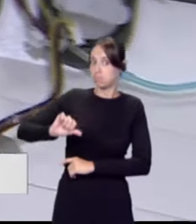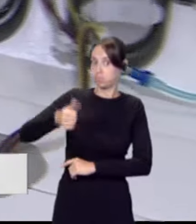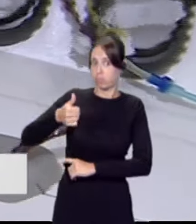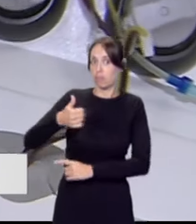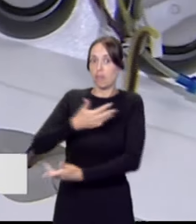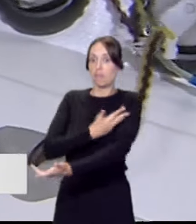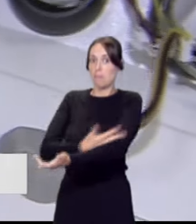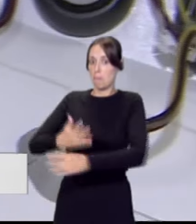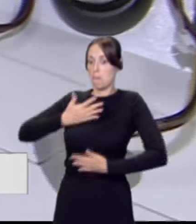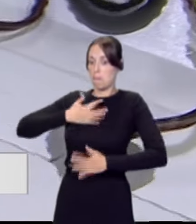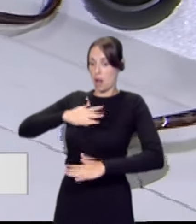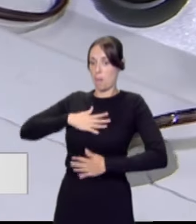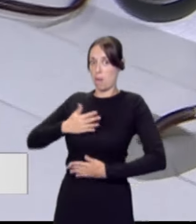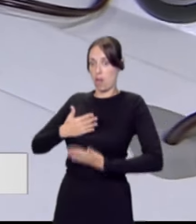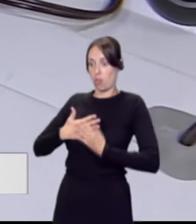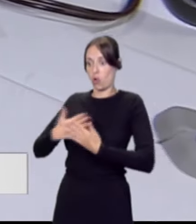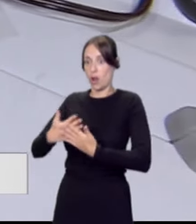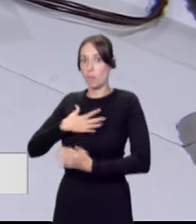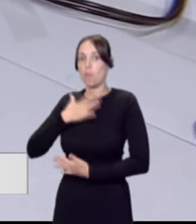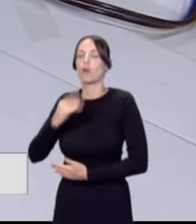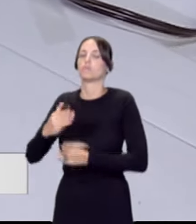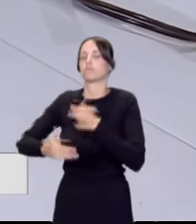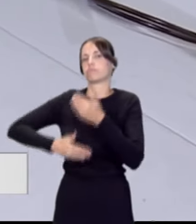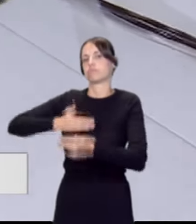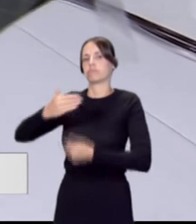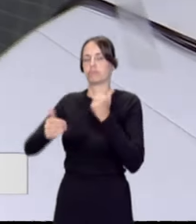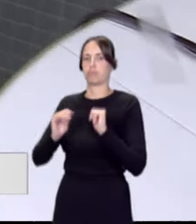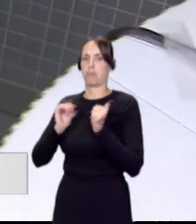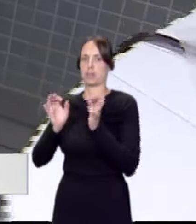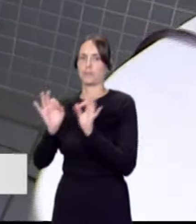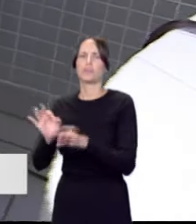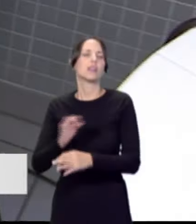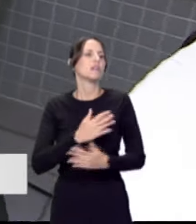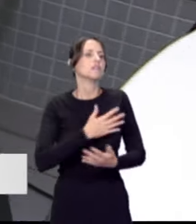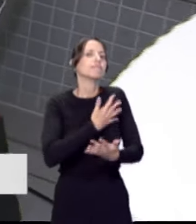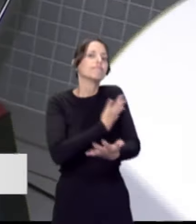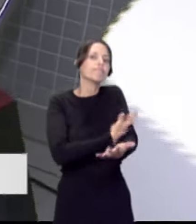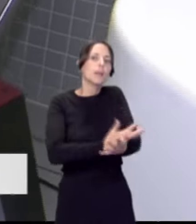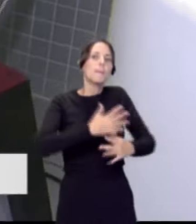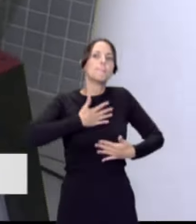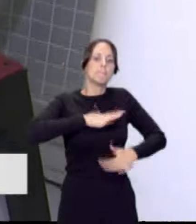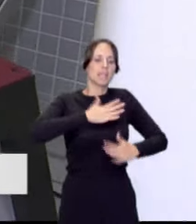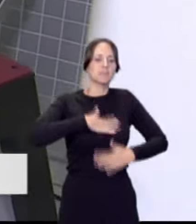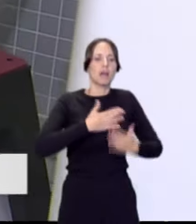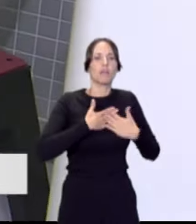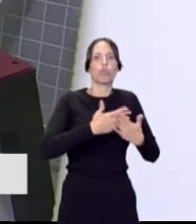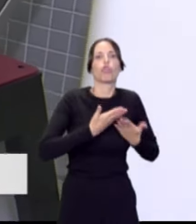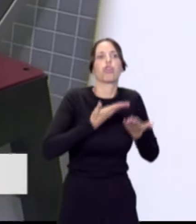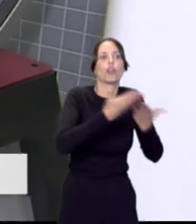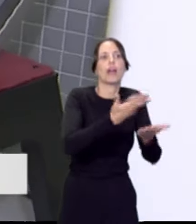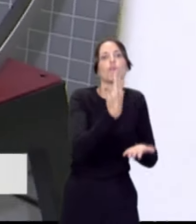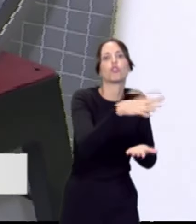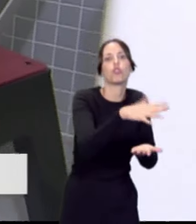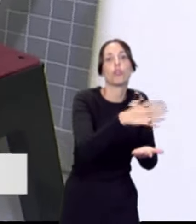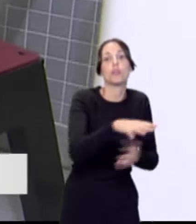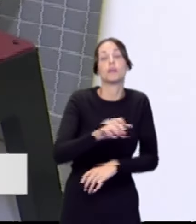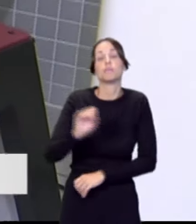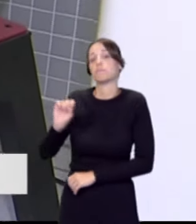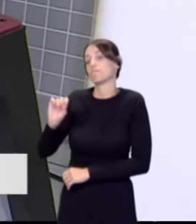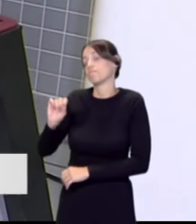donación, ya empiezas el proceso de donación como tal. ¿Dónde podemos donar plasma? En el momento podemos donar en los